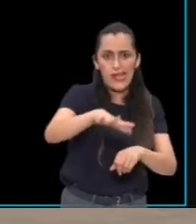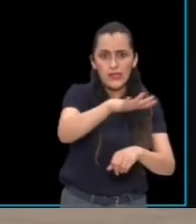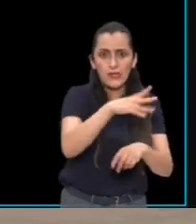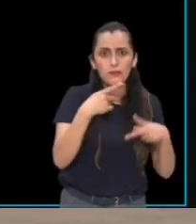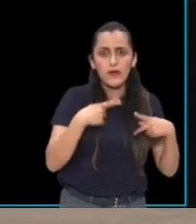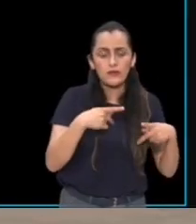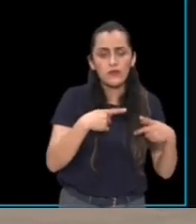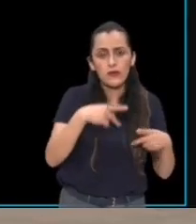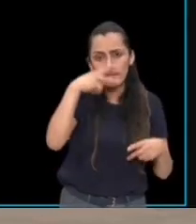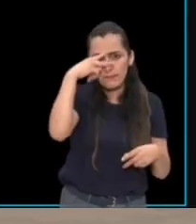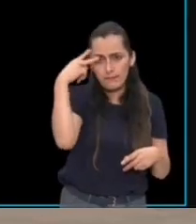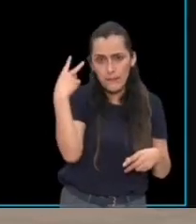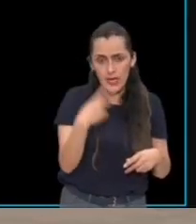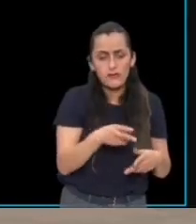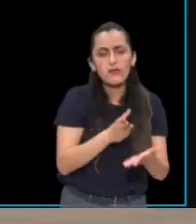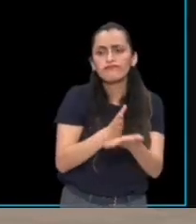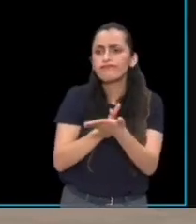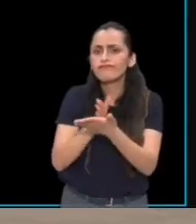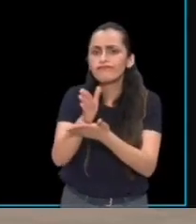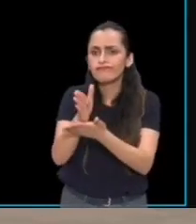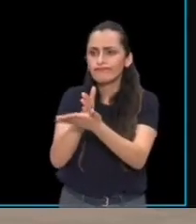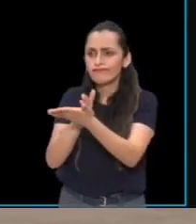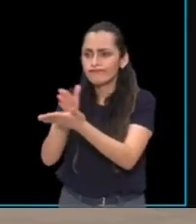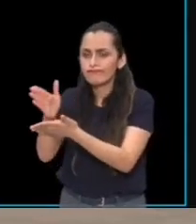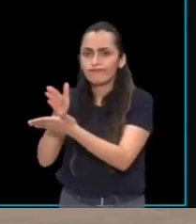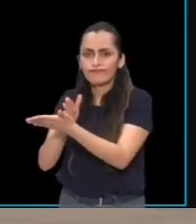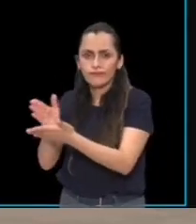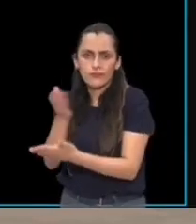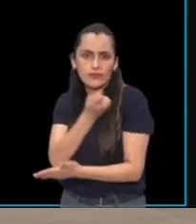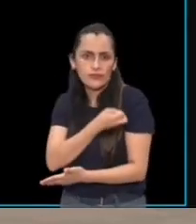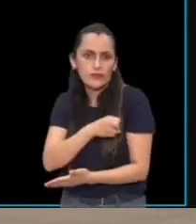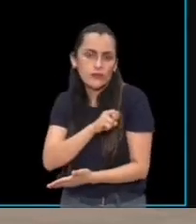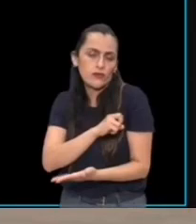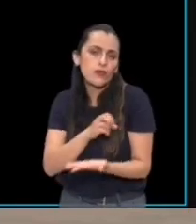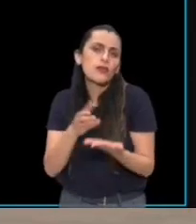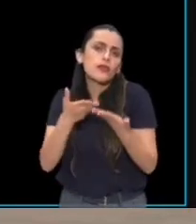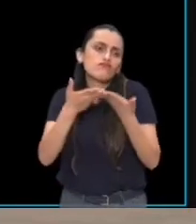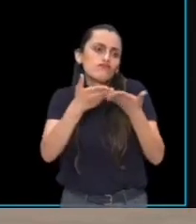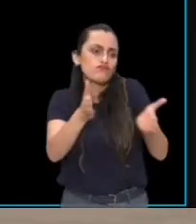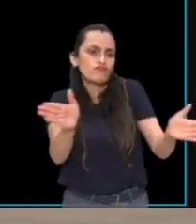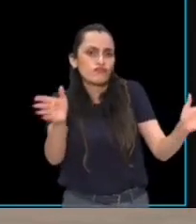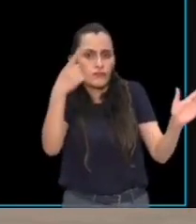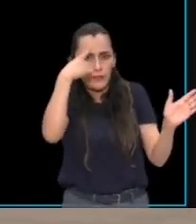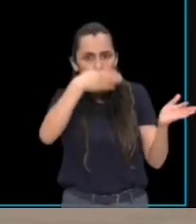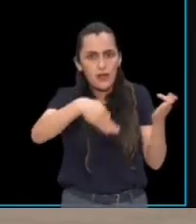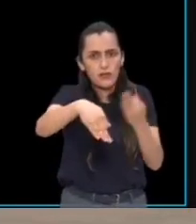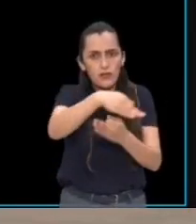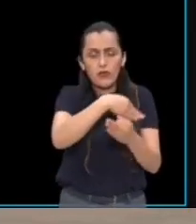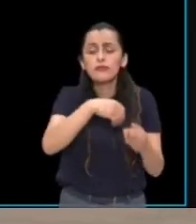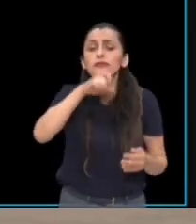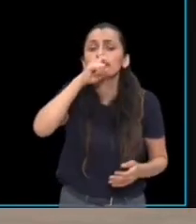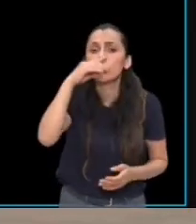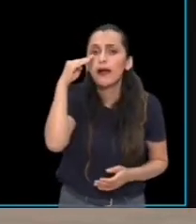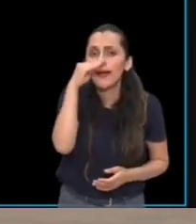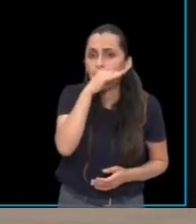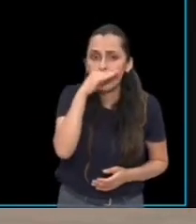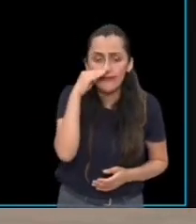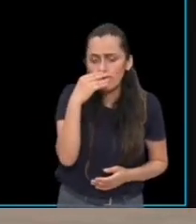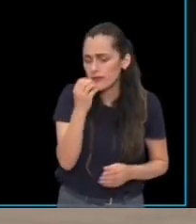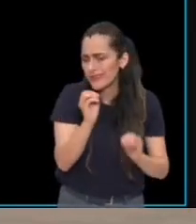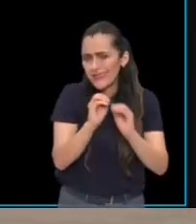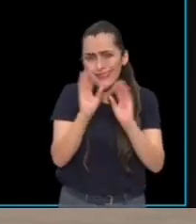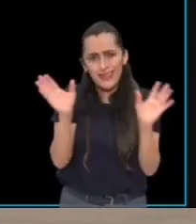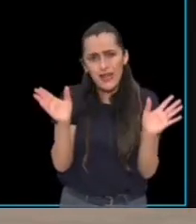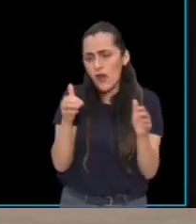las y los mexicanos, como a través de la universalidad y de la gratuidad. Y efectivamente, se tiene que atender el tema